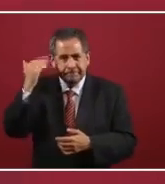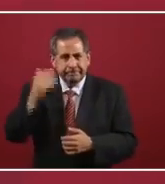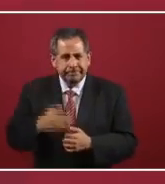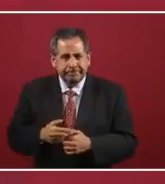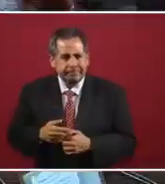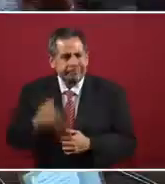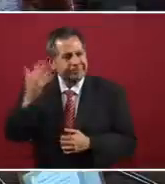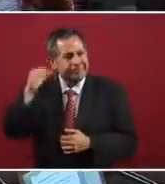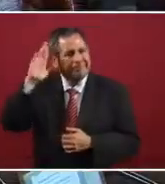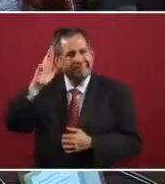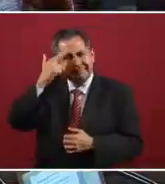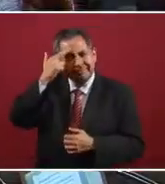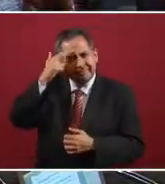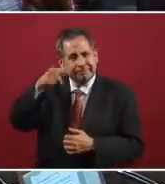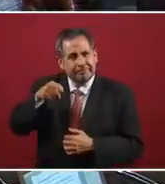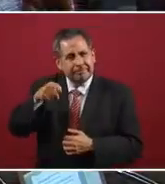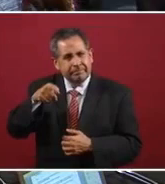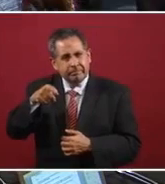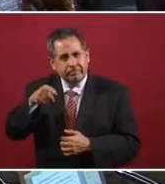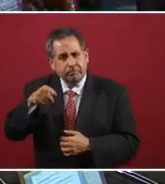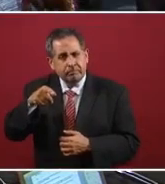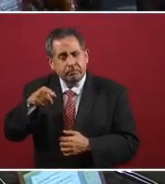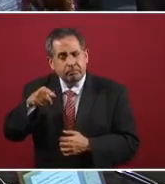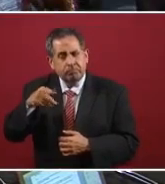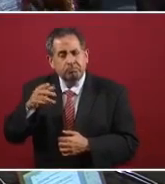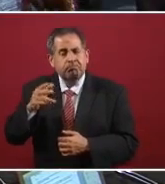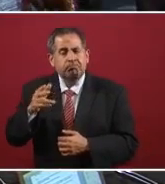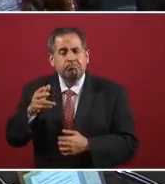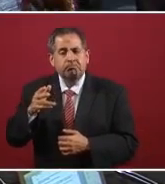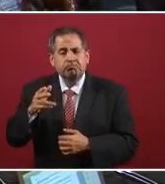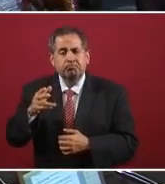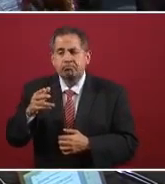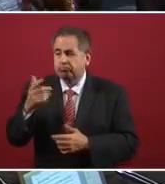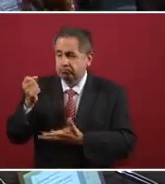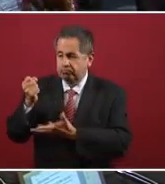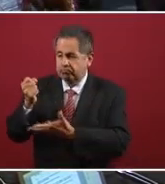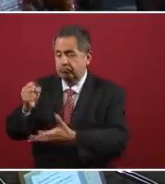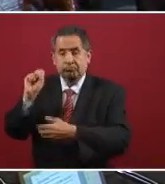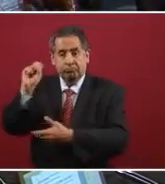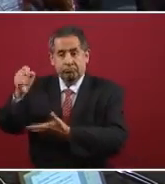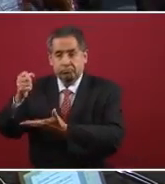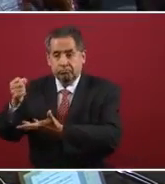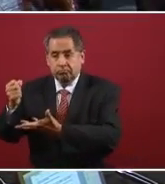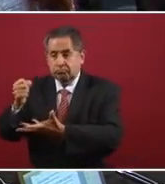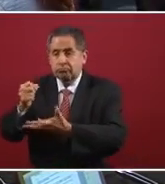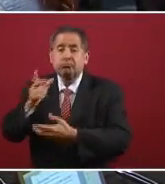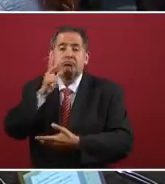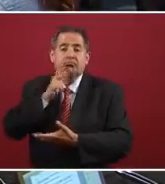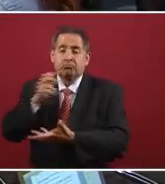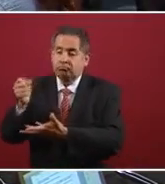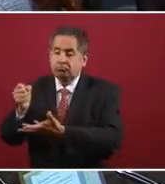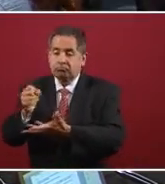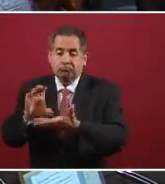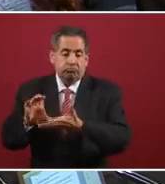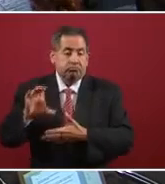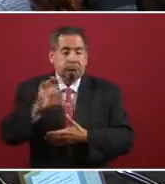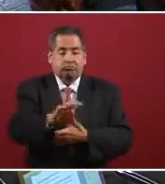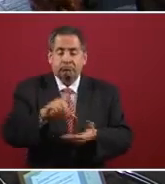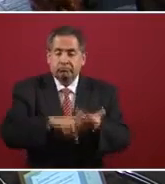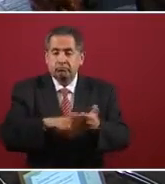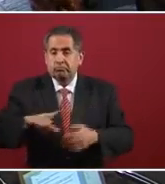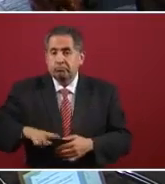hubo aquella campaña en que llevaron dinero del sindicato petrolero a un partido,